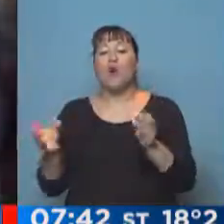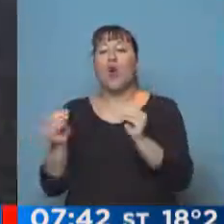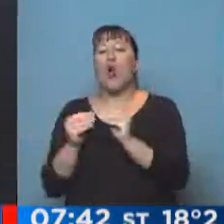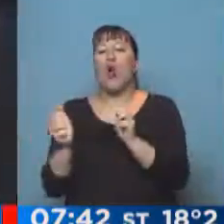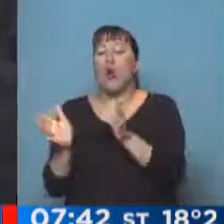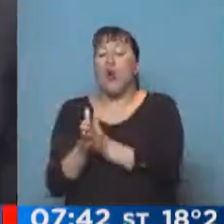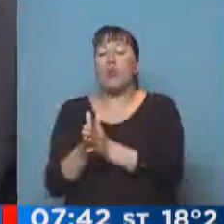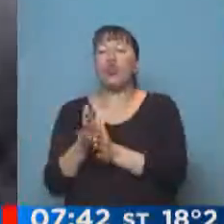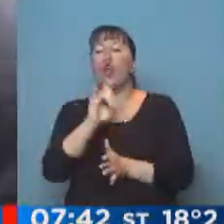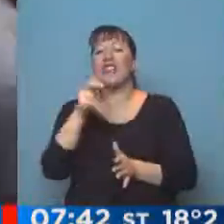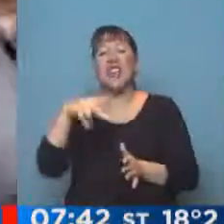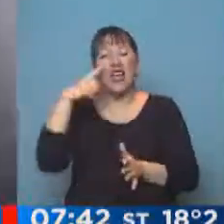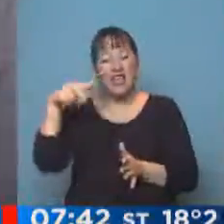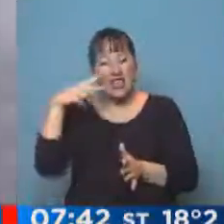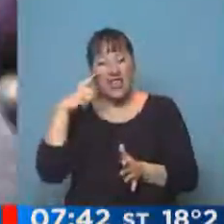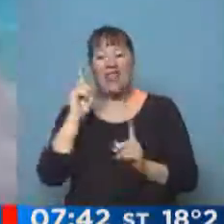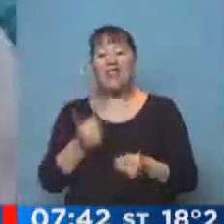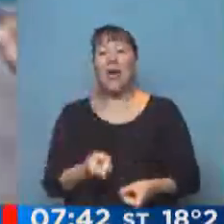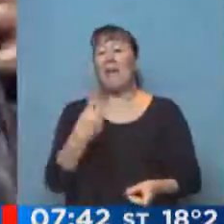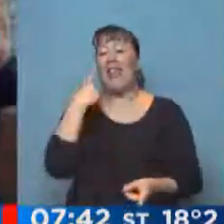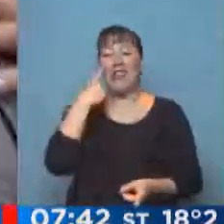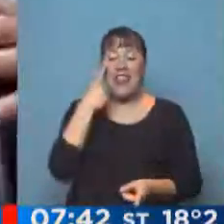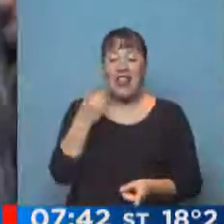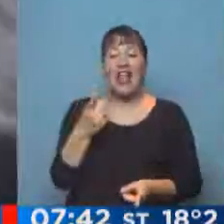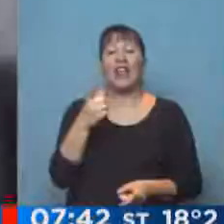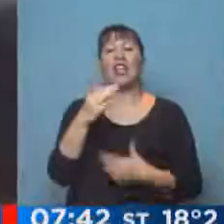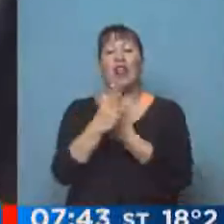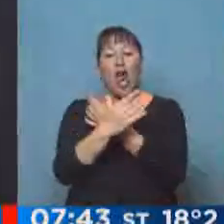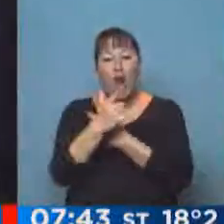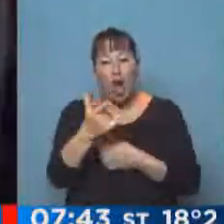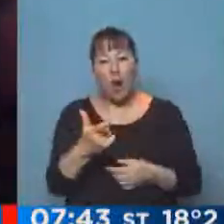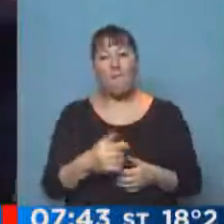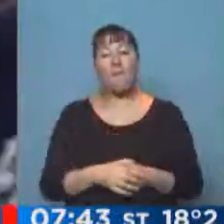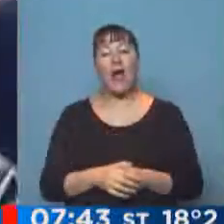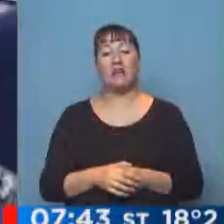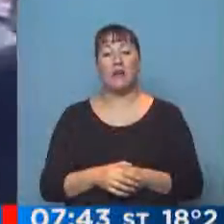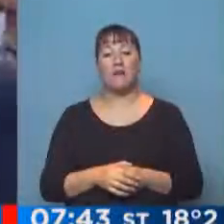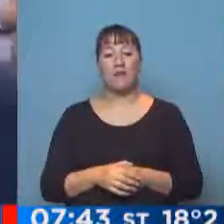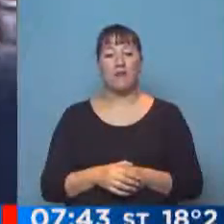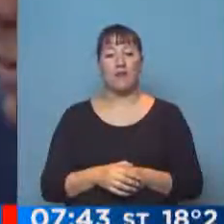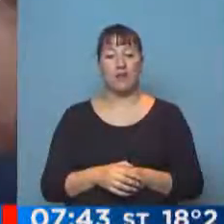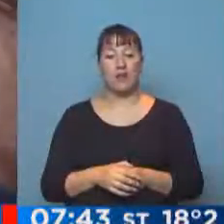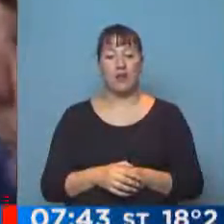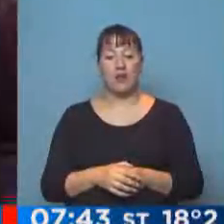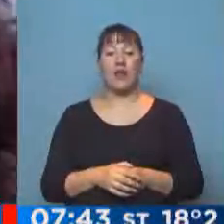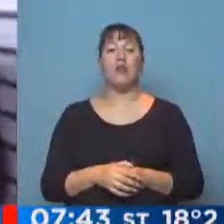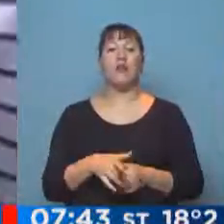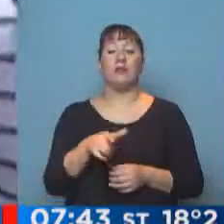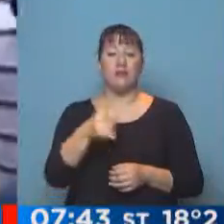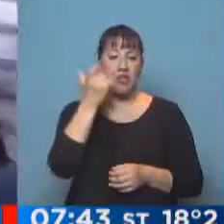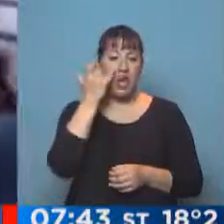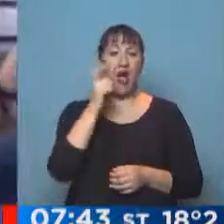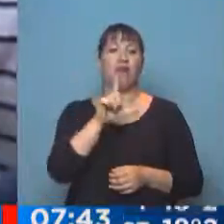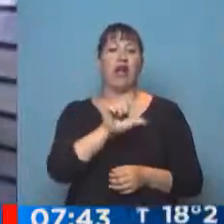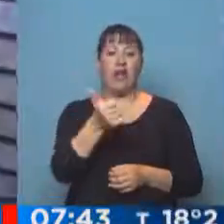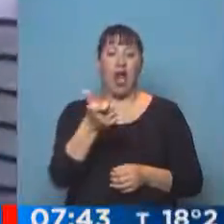Zanini también, junto al intendente de Lomas de Zamora, que ha sido, bueno, ha retenido su